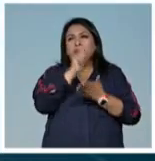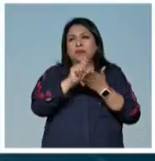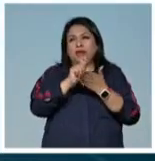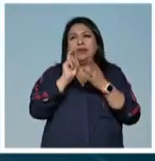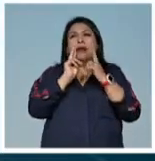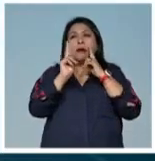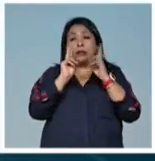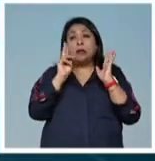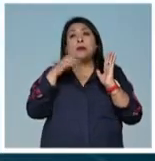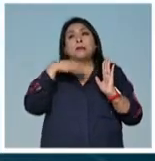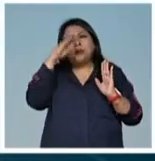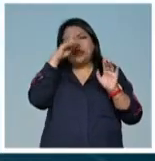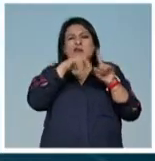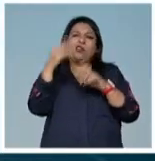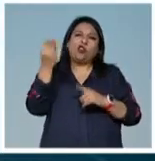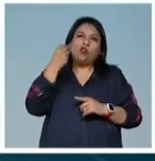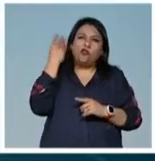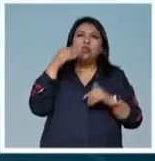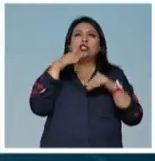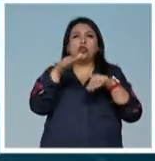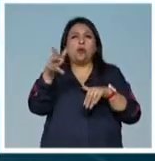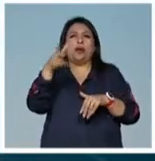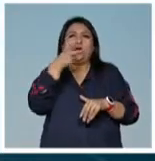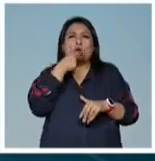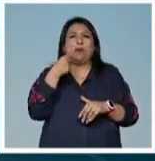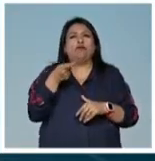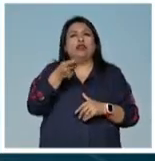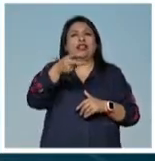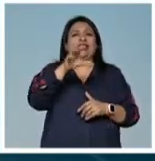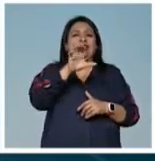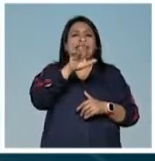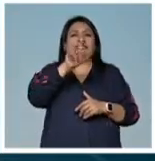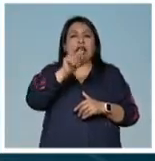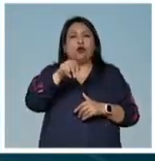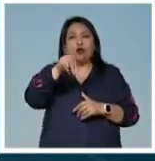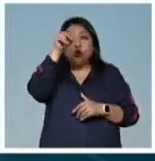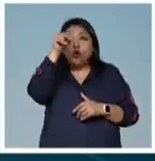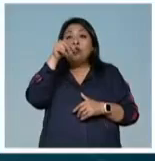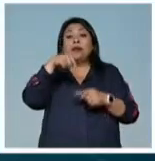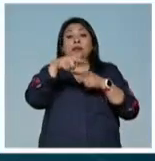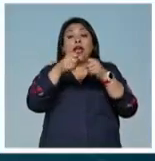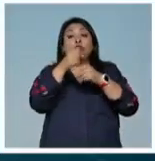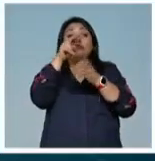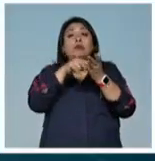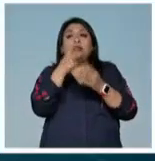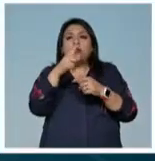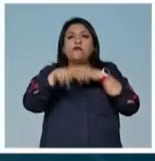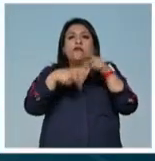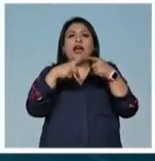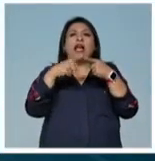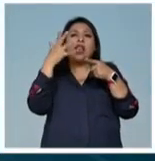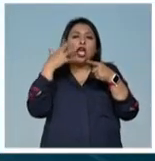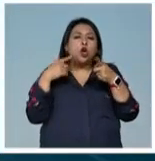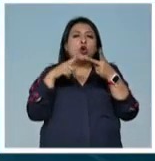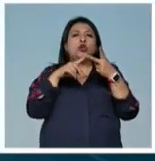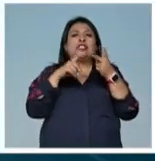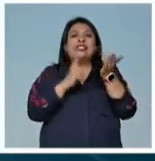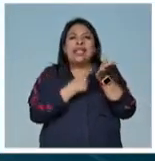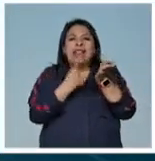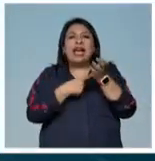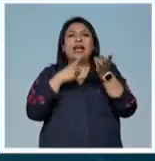narrativa, planea una serie de conferencias en torno al Centauro del Norte a través de 2023, que lo llevará por León, Celaya, Parral,